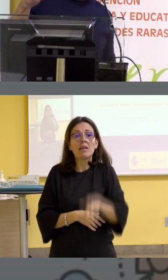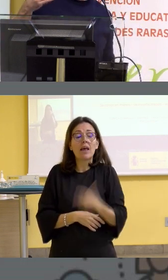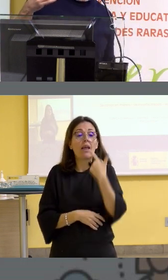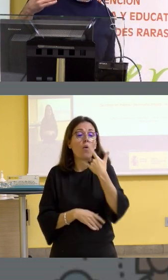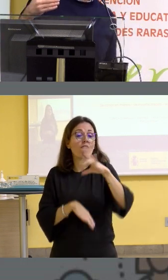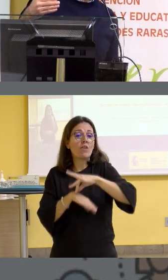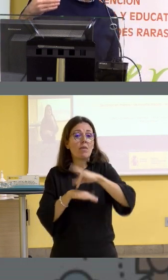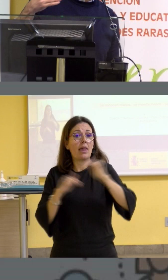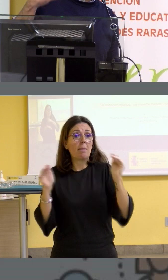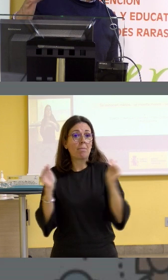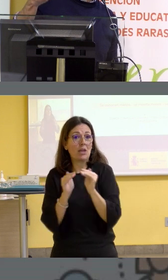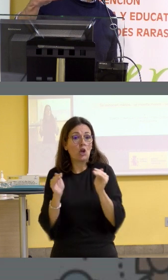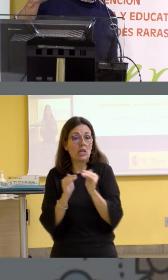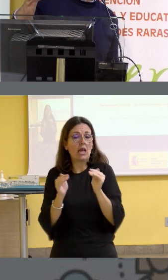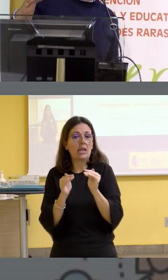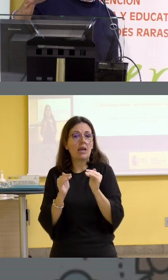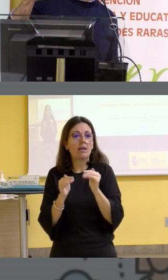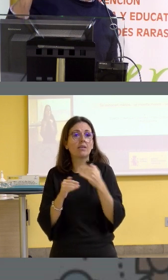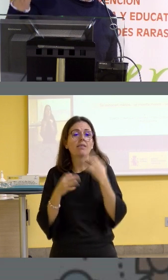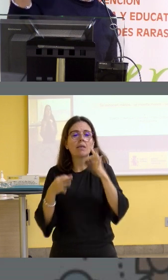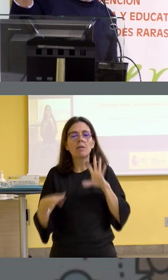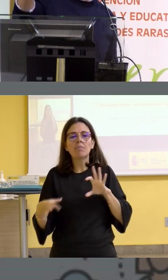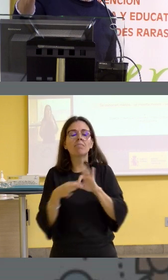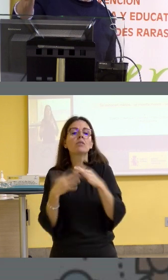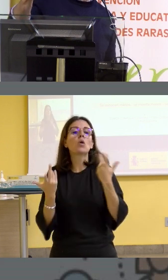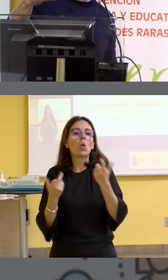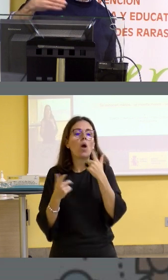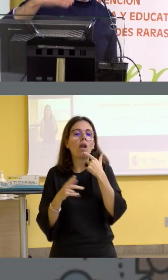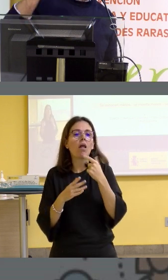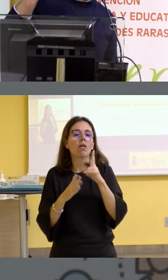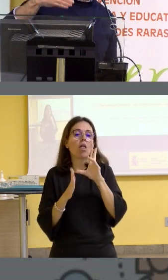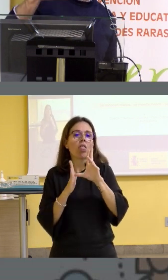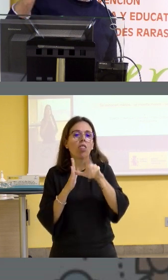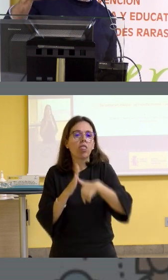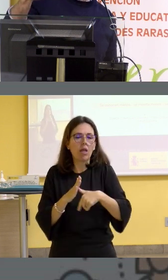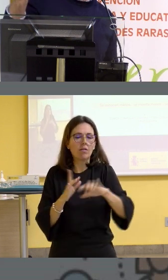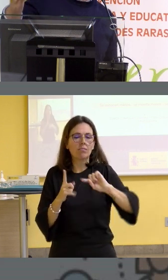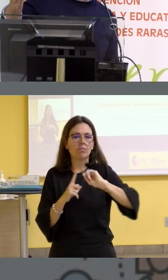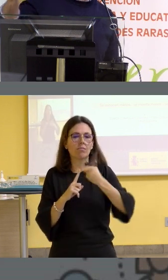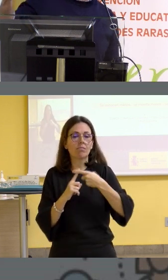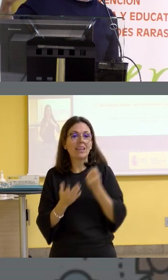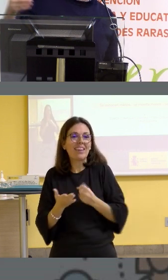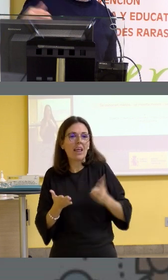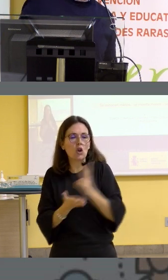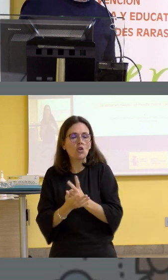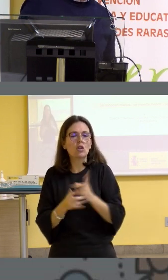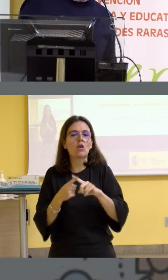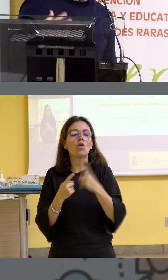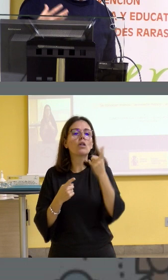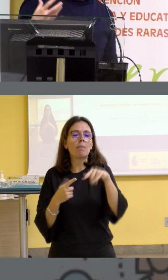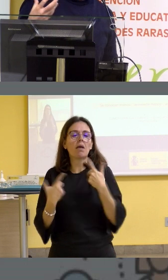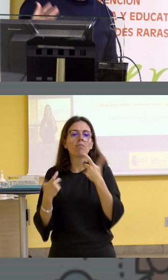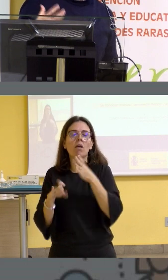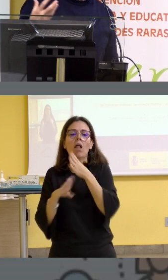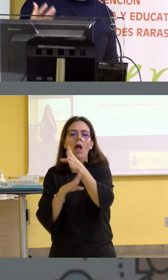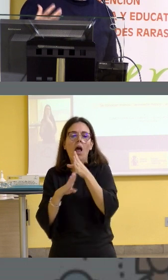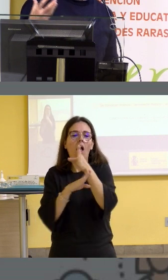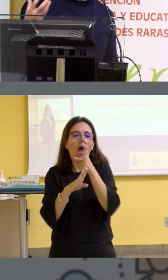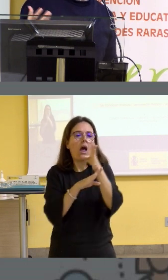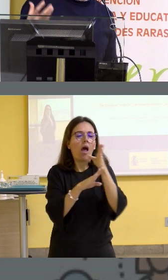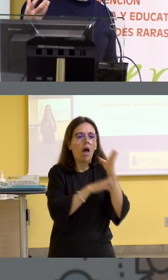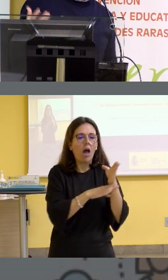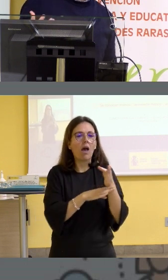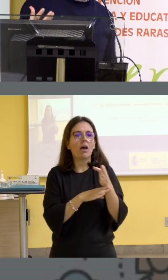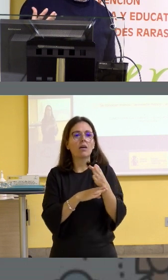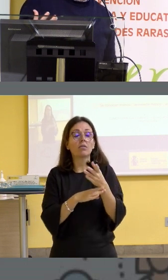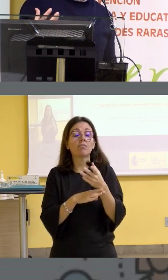enfermedad minoritaria, lleva siempre implícito un retraso en el diagnóstico, haya pasado por una infinidad de escenarios, no